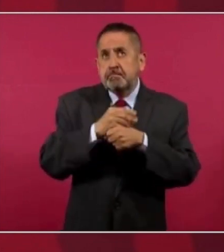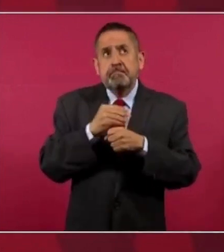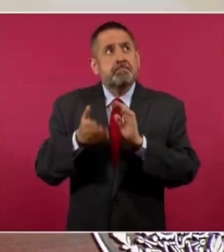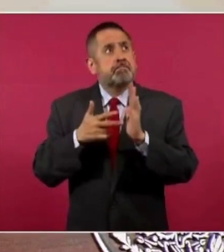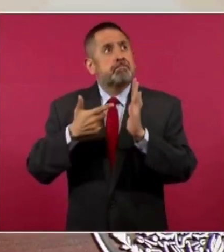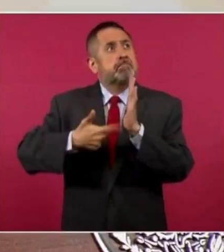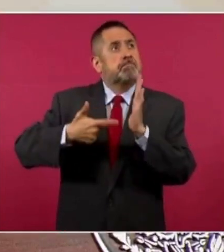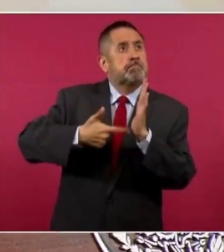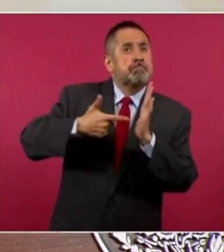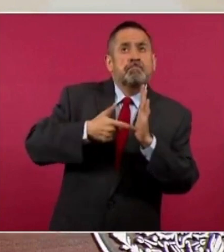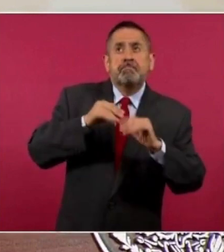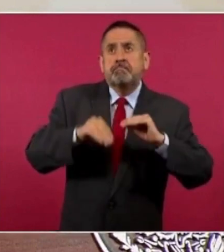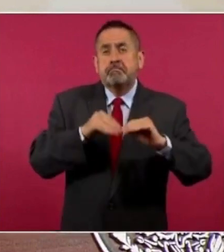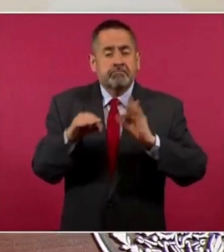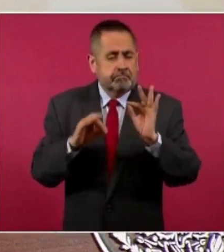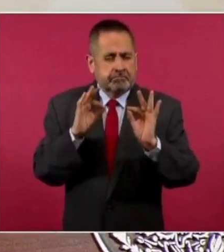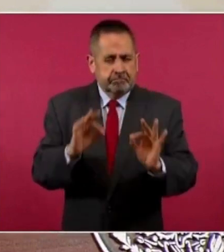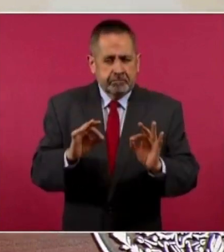tener como